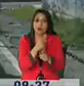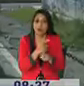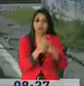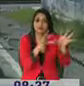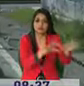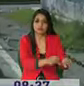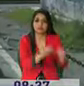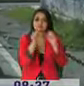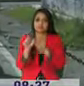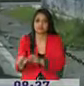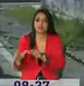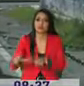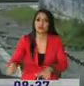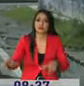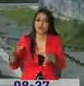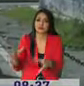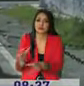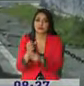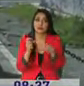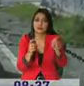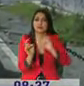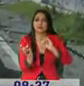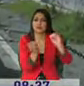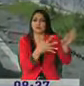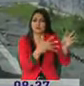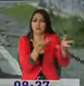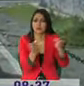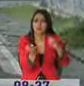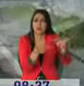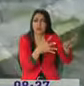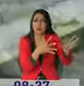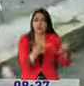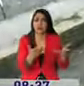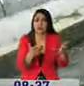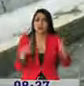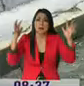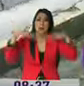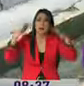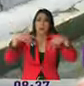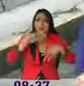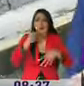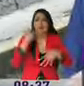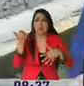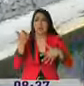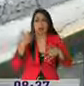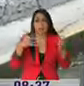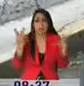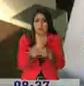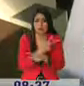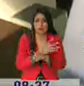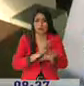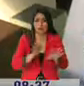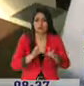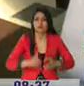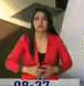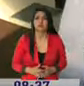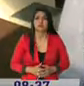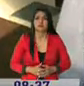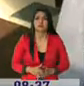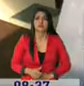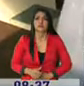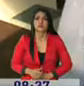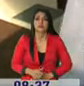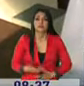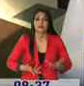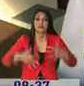y y eso tiende a con las inundaciones a aflojarse más todavía es problema puede caer ya sea por el